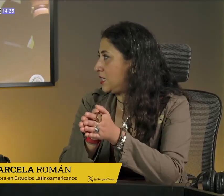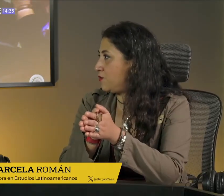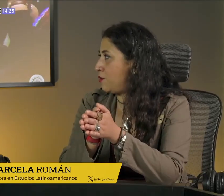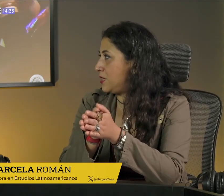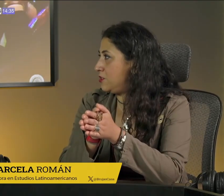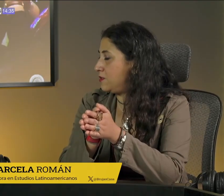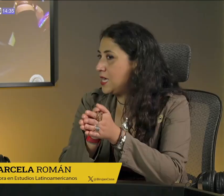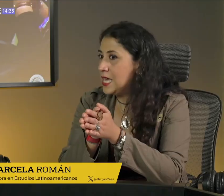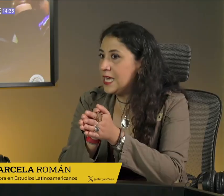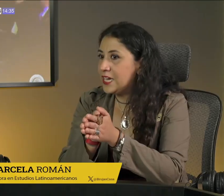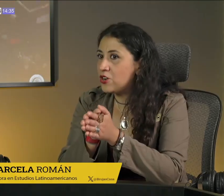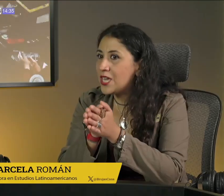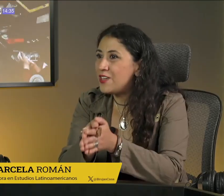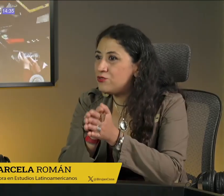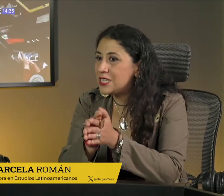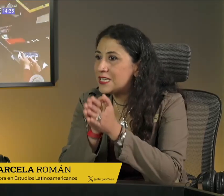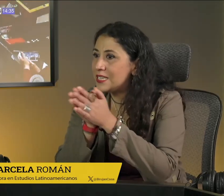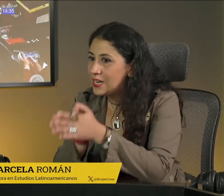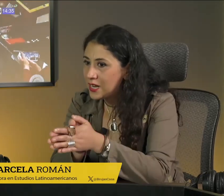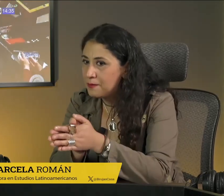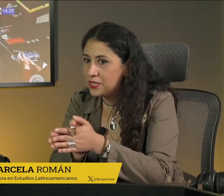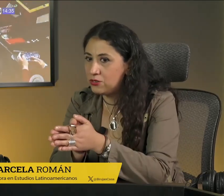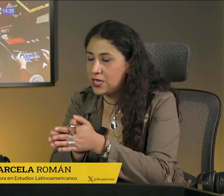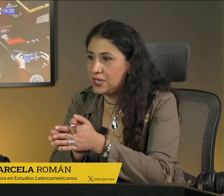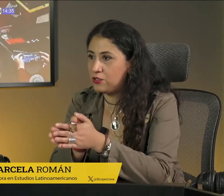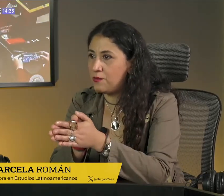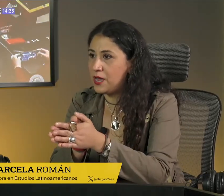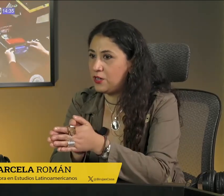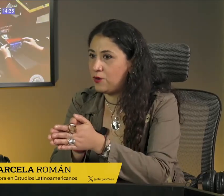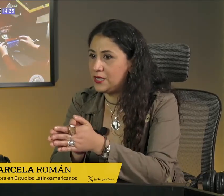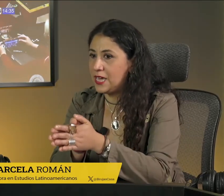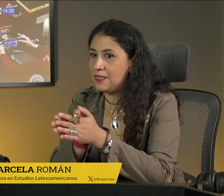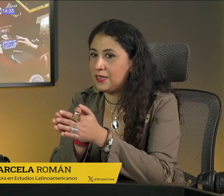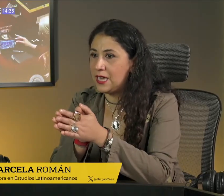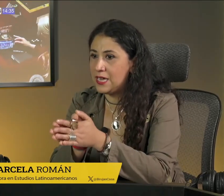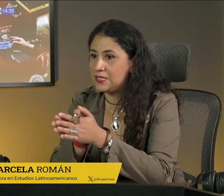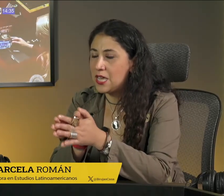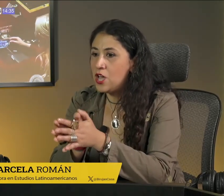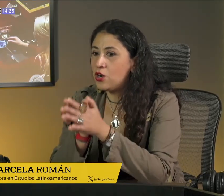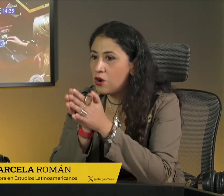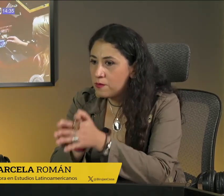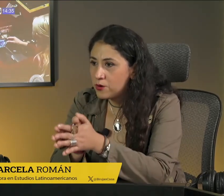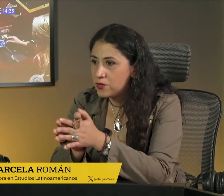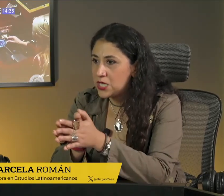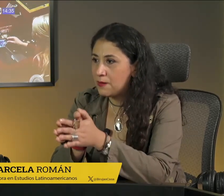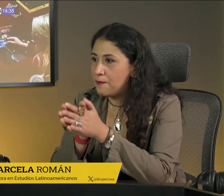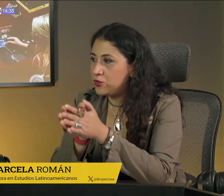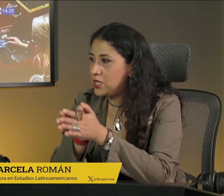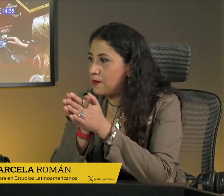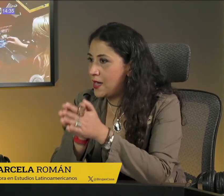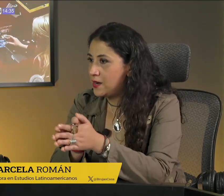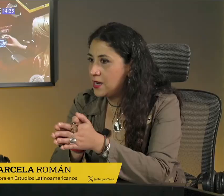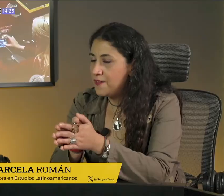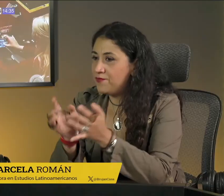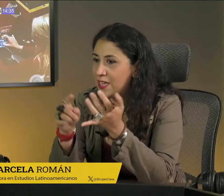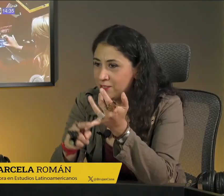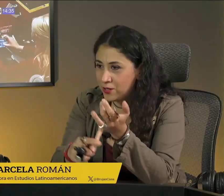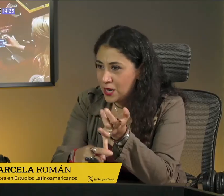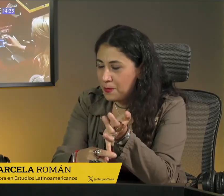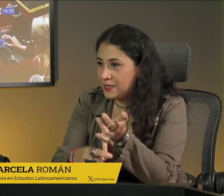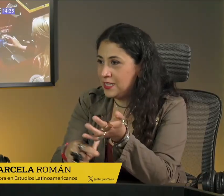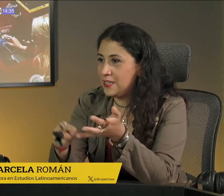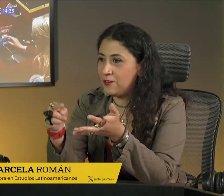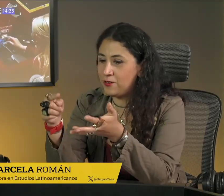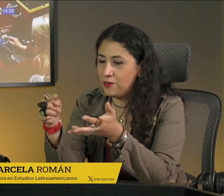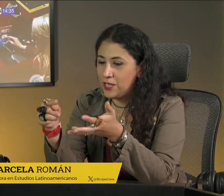Cuarta Transformación. Y creo que hay un tercer elemento que hay que tomar en cuenta, que es cómo se va a motivar dentro